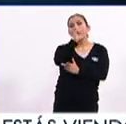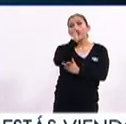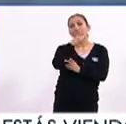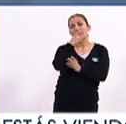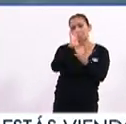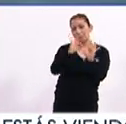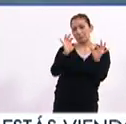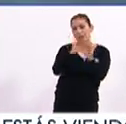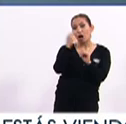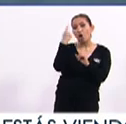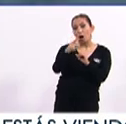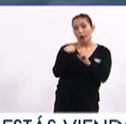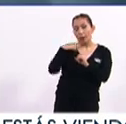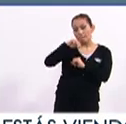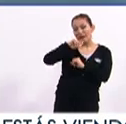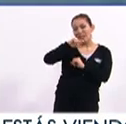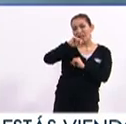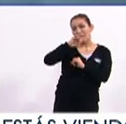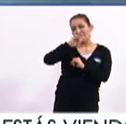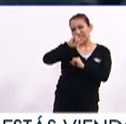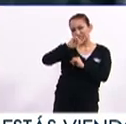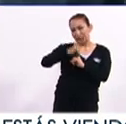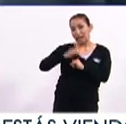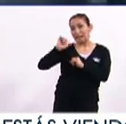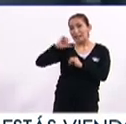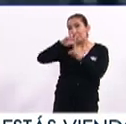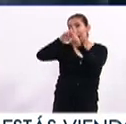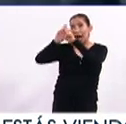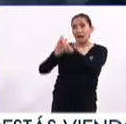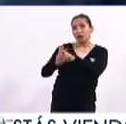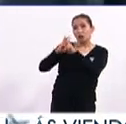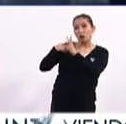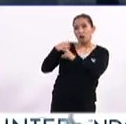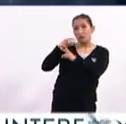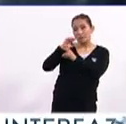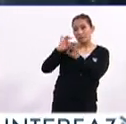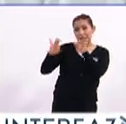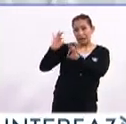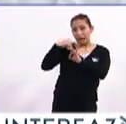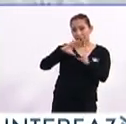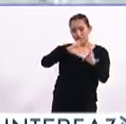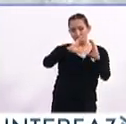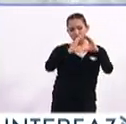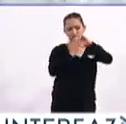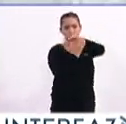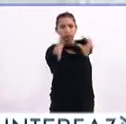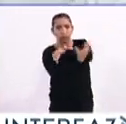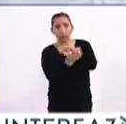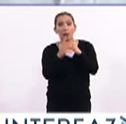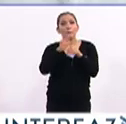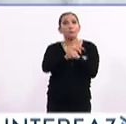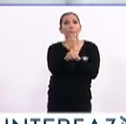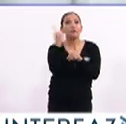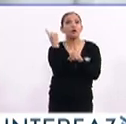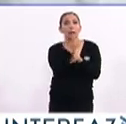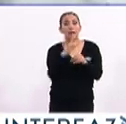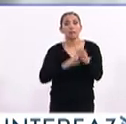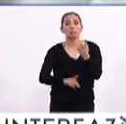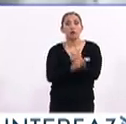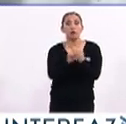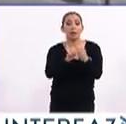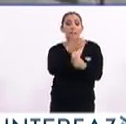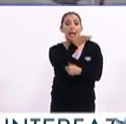de explicar a través de la metafísica cuántica y astrofísica metacuántica que la aceleración de la rotación se debe a las